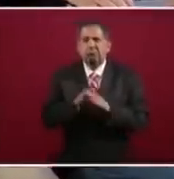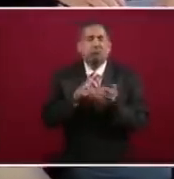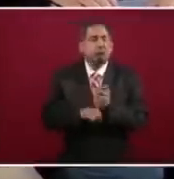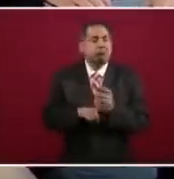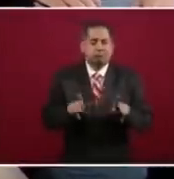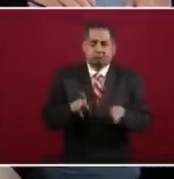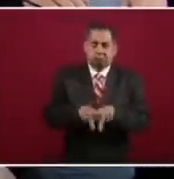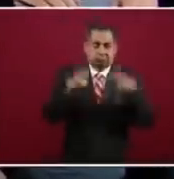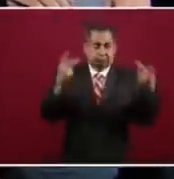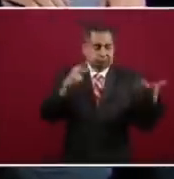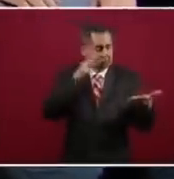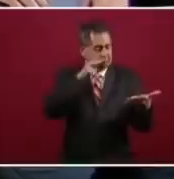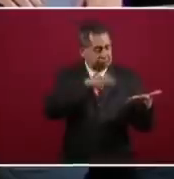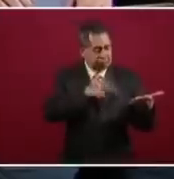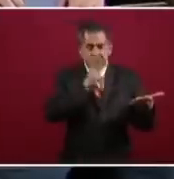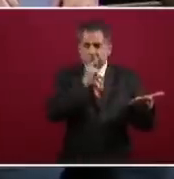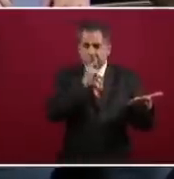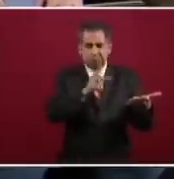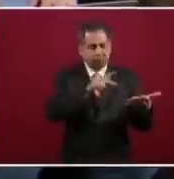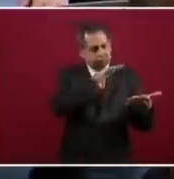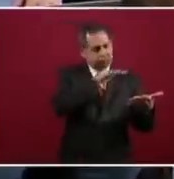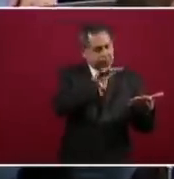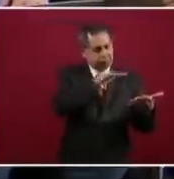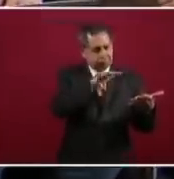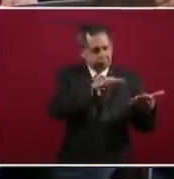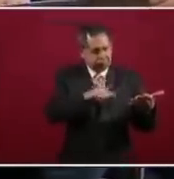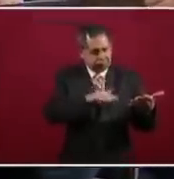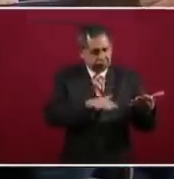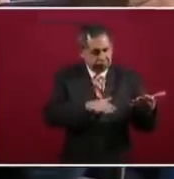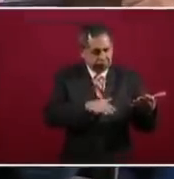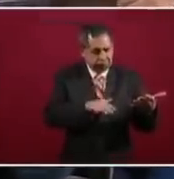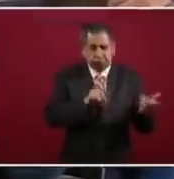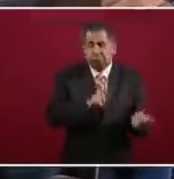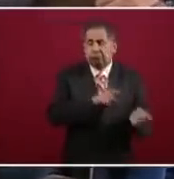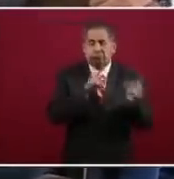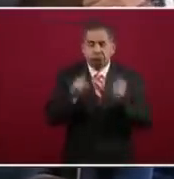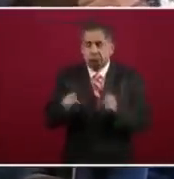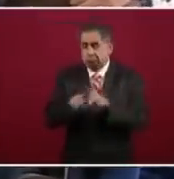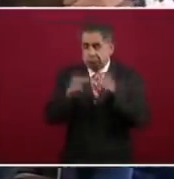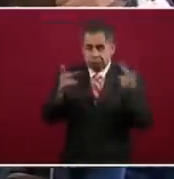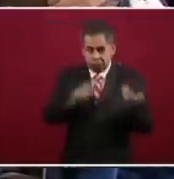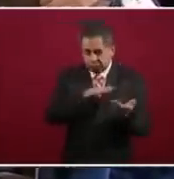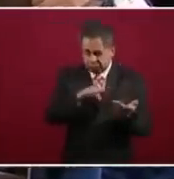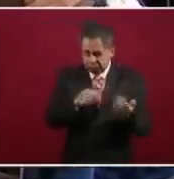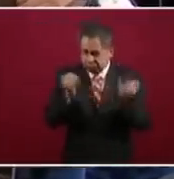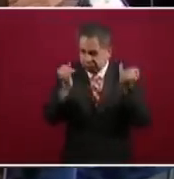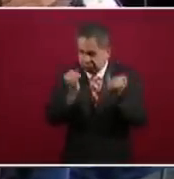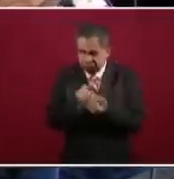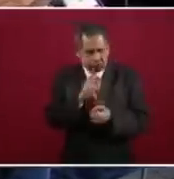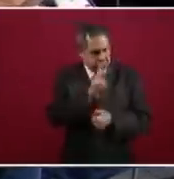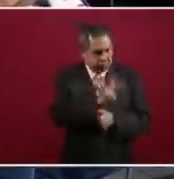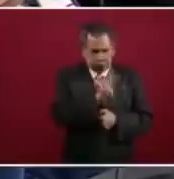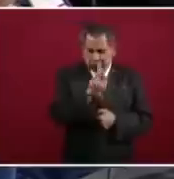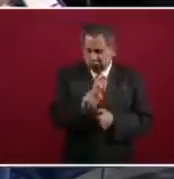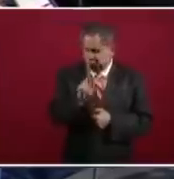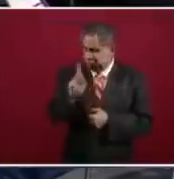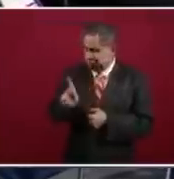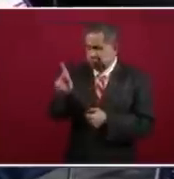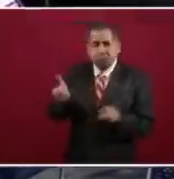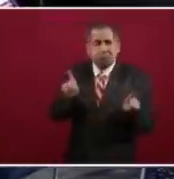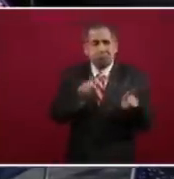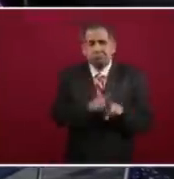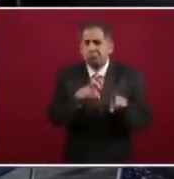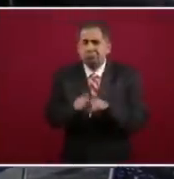periódico y veía otro y otro y otro y la misma nota